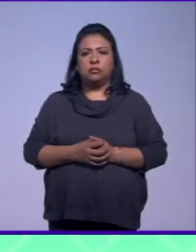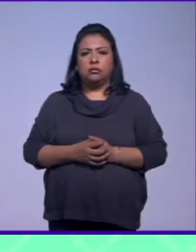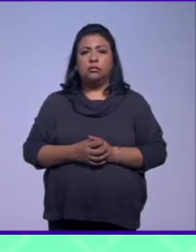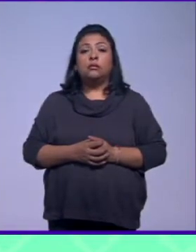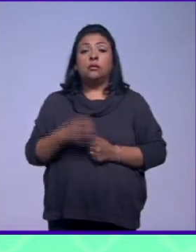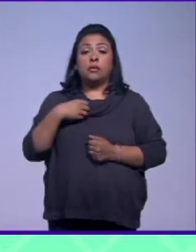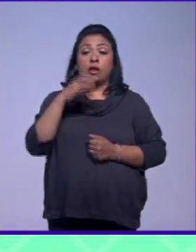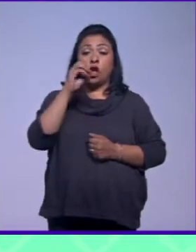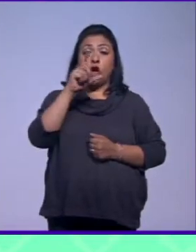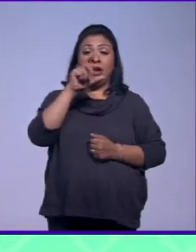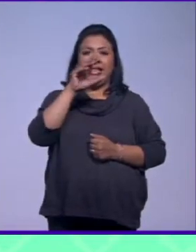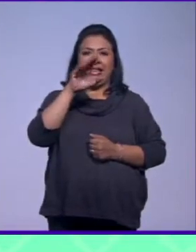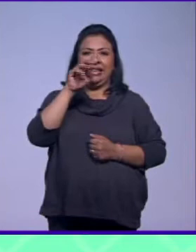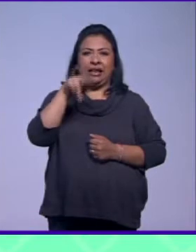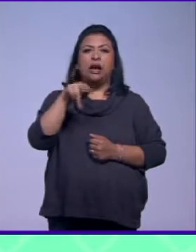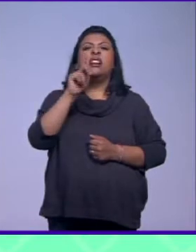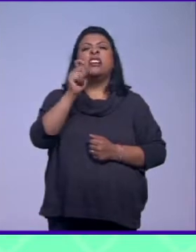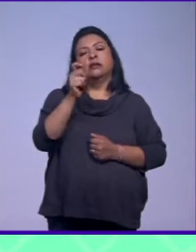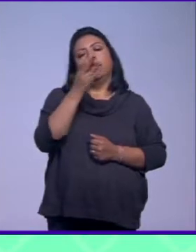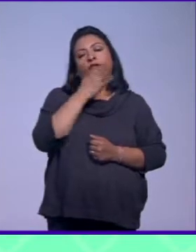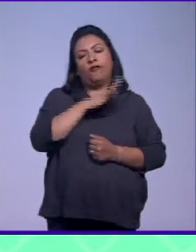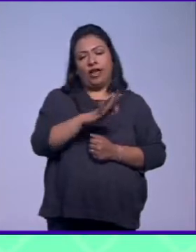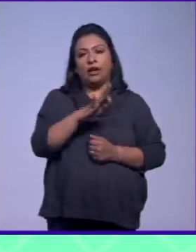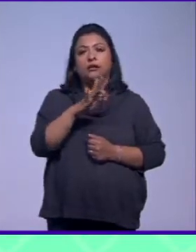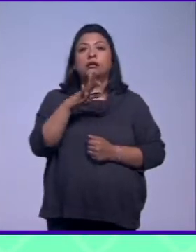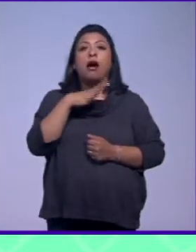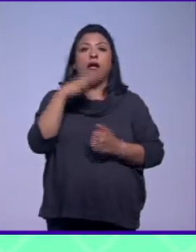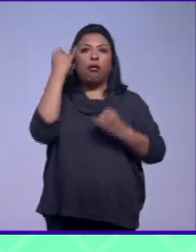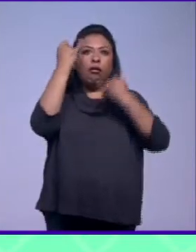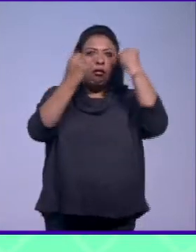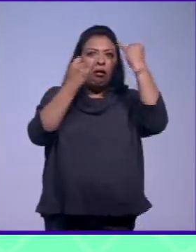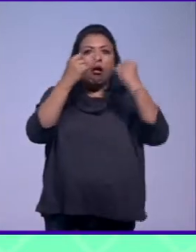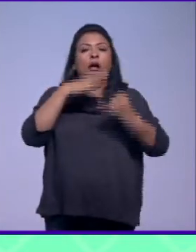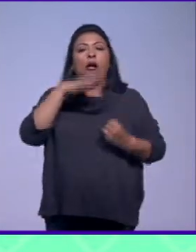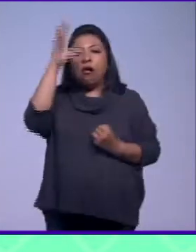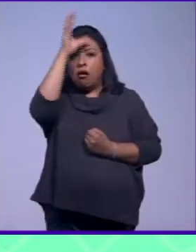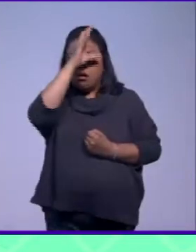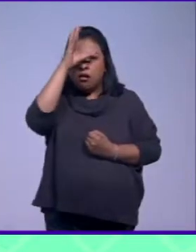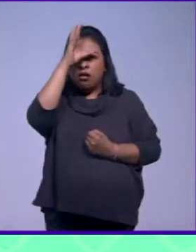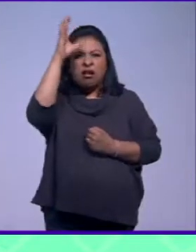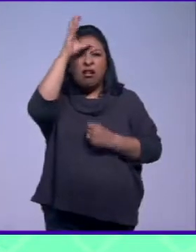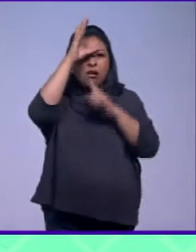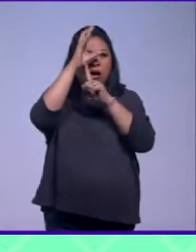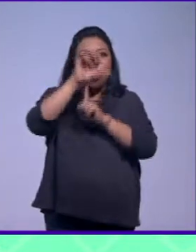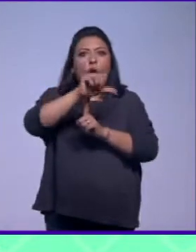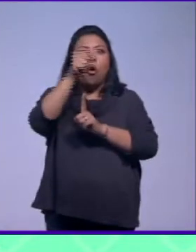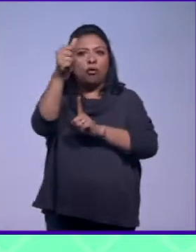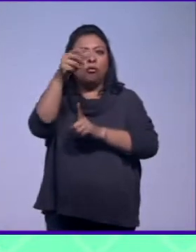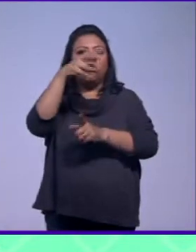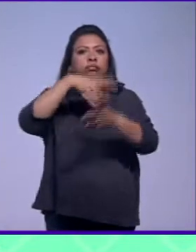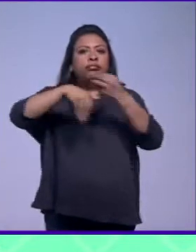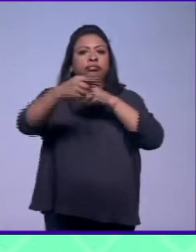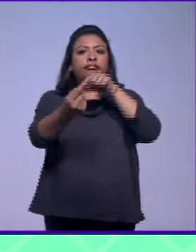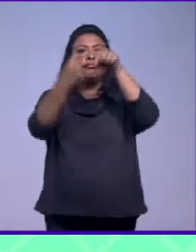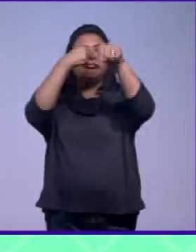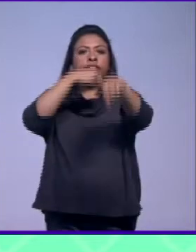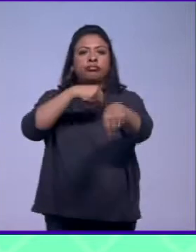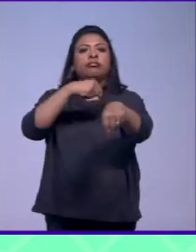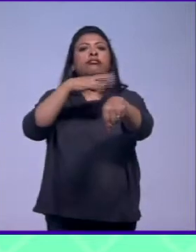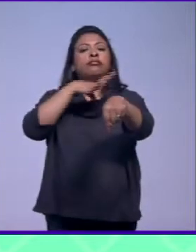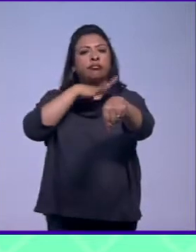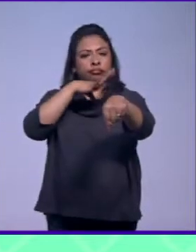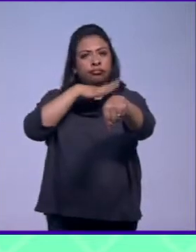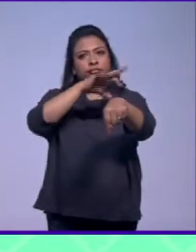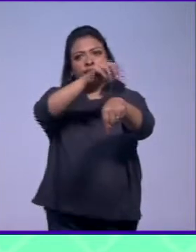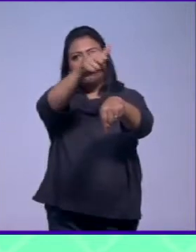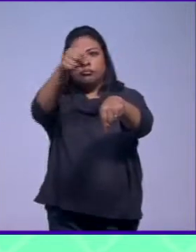colín cannes fiesta el incan es creatividad y es conciencia conciencia del otro conciencia de que existen